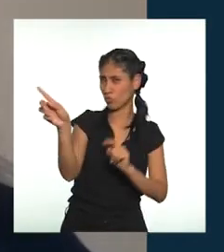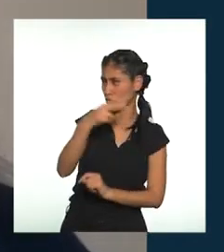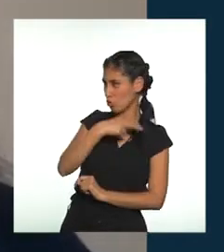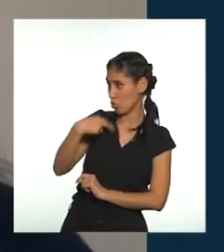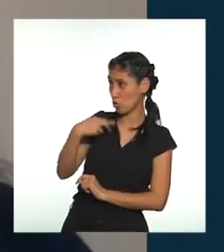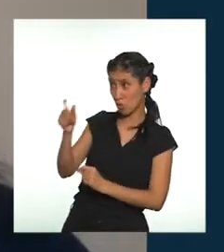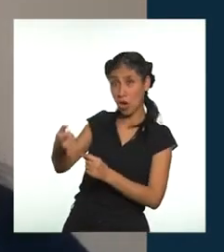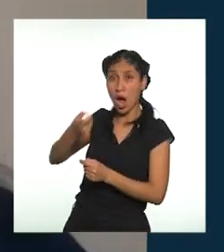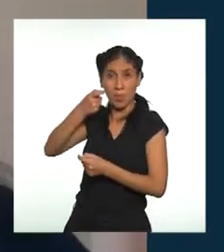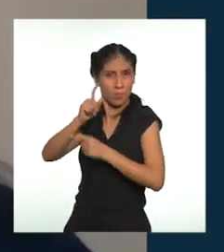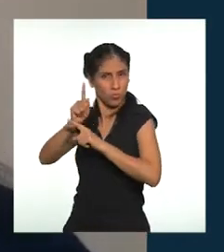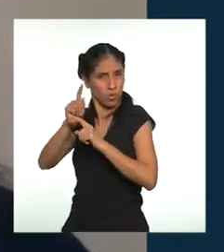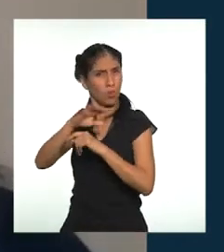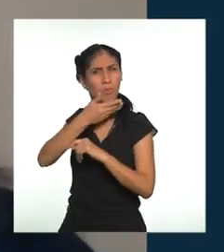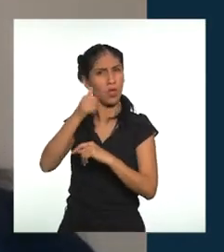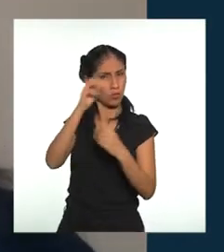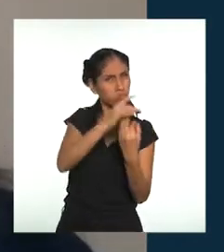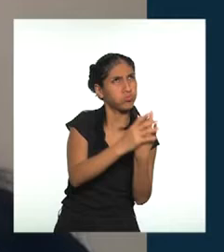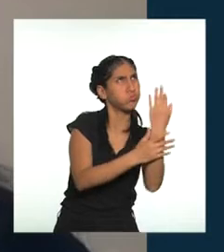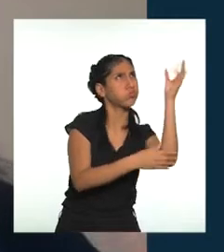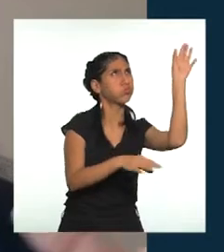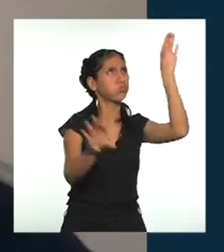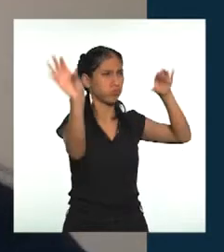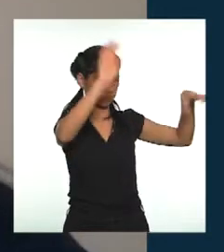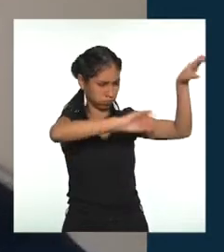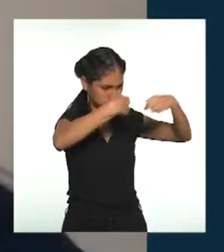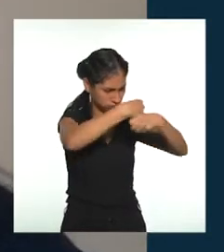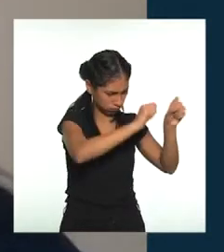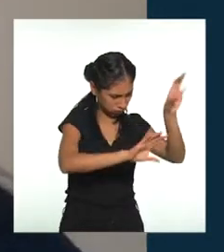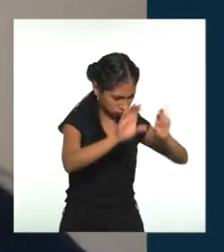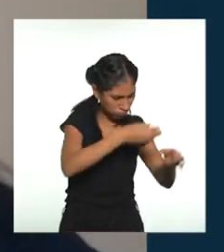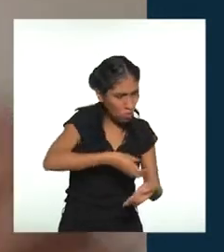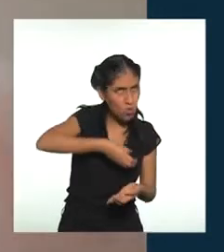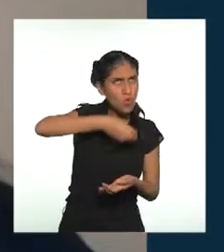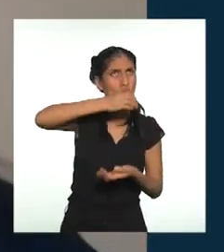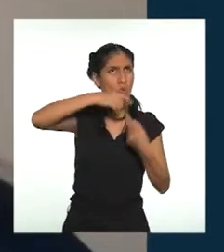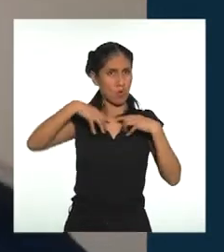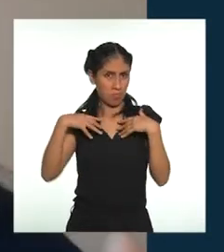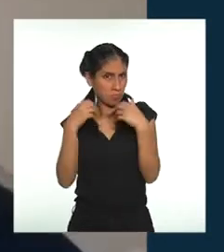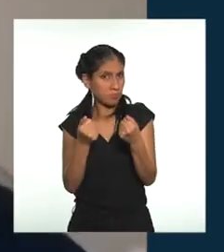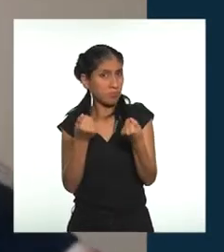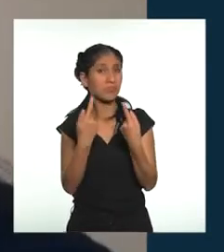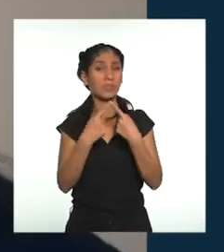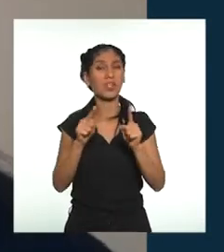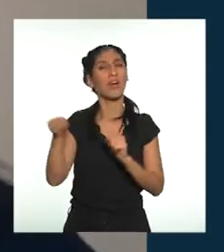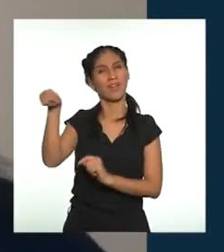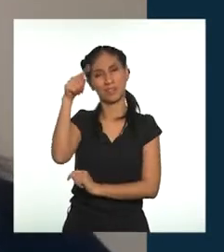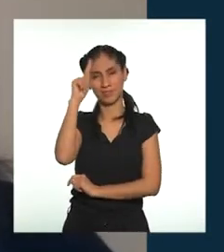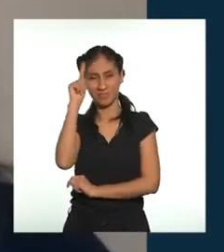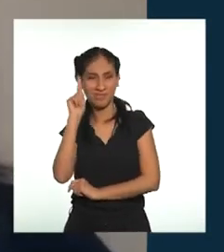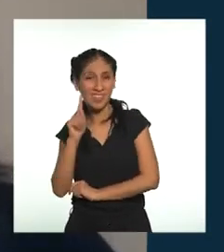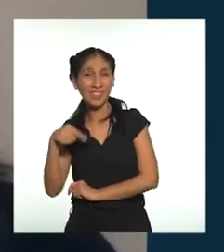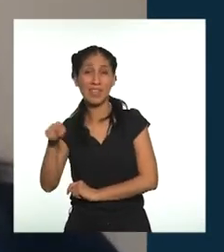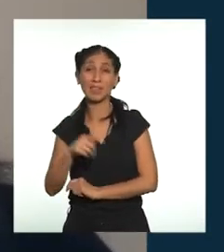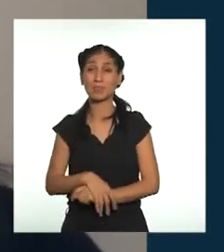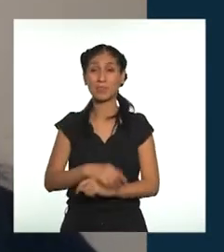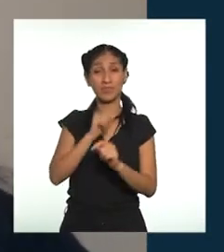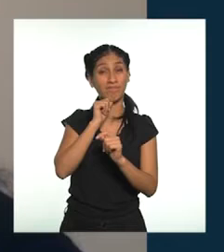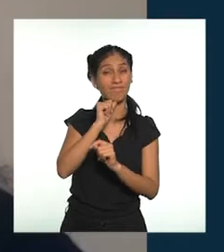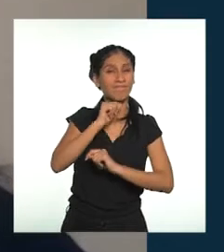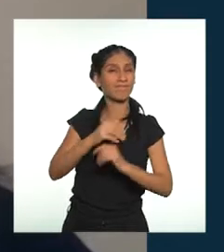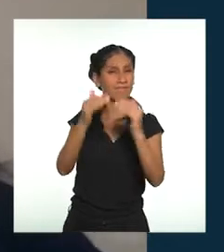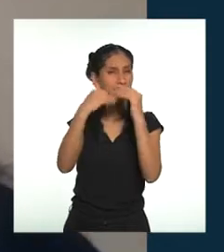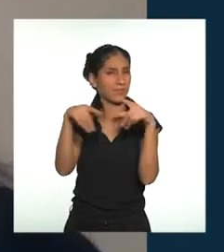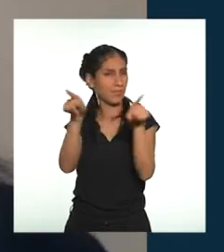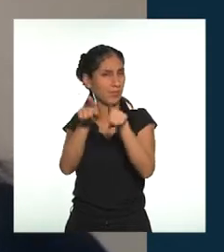con plantas medicinales o otros conocimientos. Entonces, ahí hay un desafío de avanzar hacia una salud intercultural, por ejemplo,